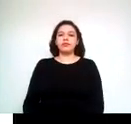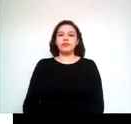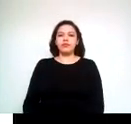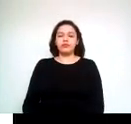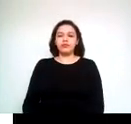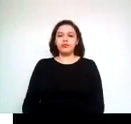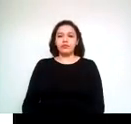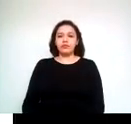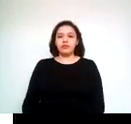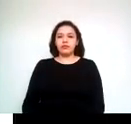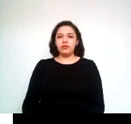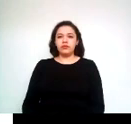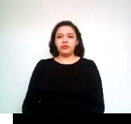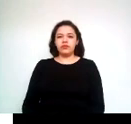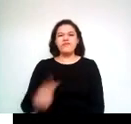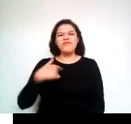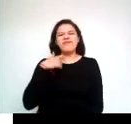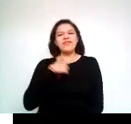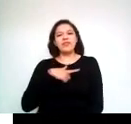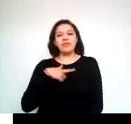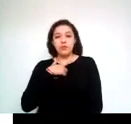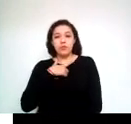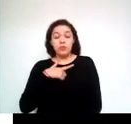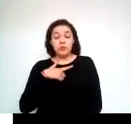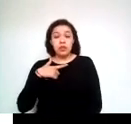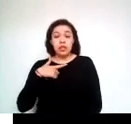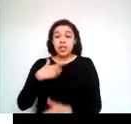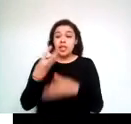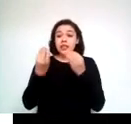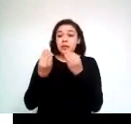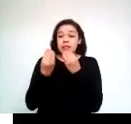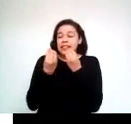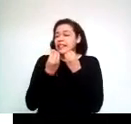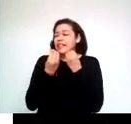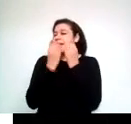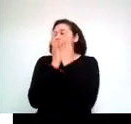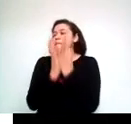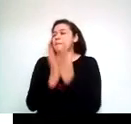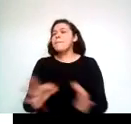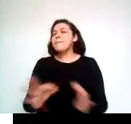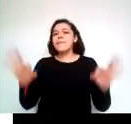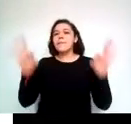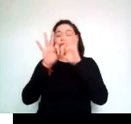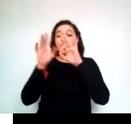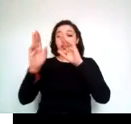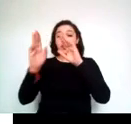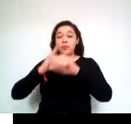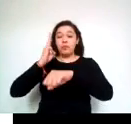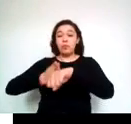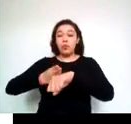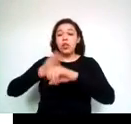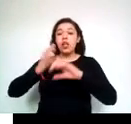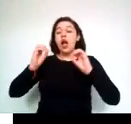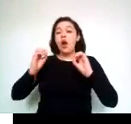Este es un punto que me gustaría decirles que es muy, muy, muy importante. Las multas o hay sanciones que se